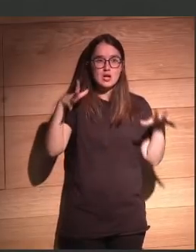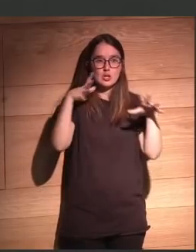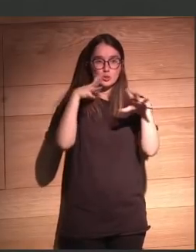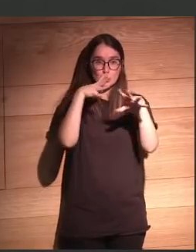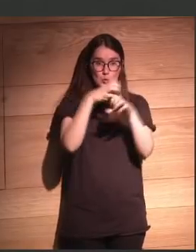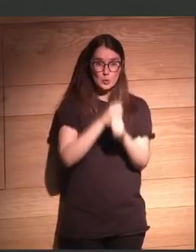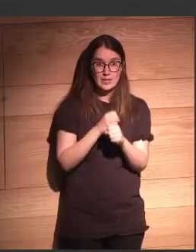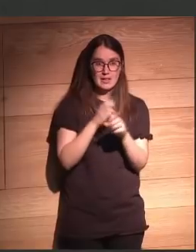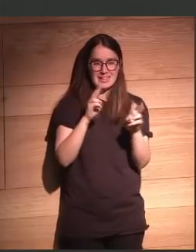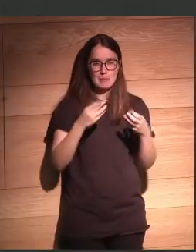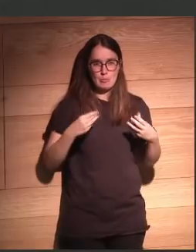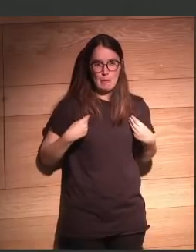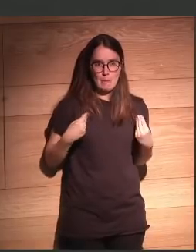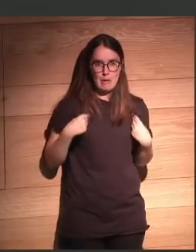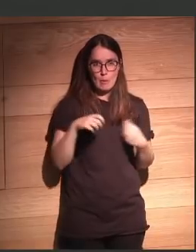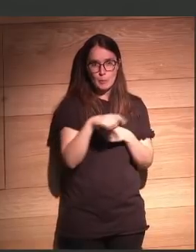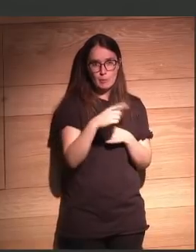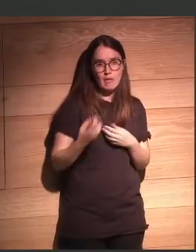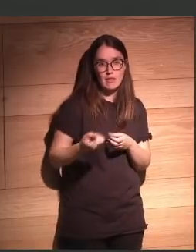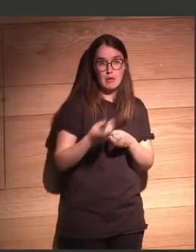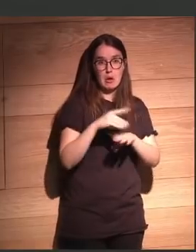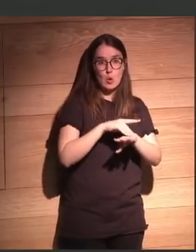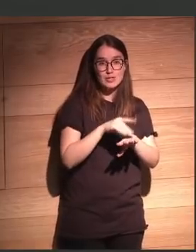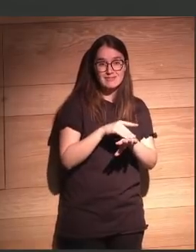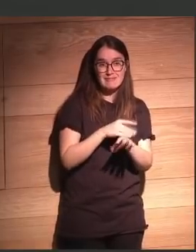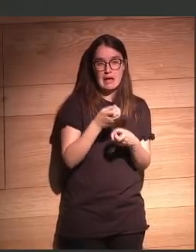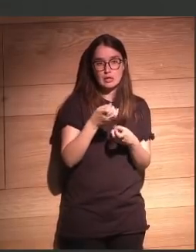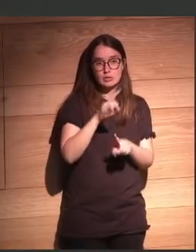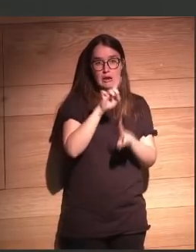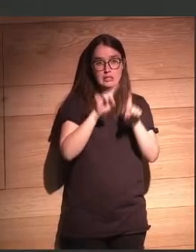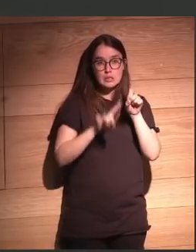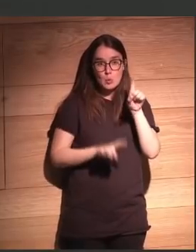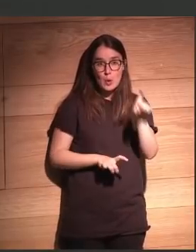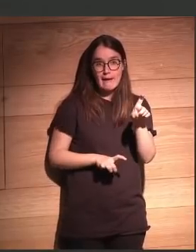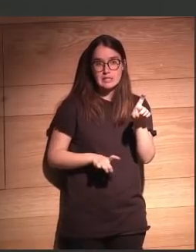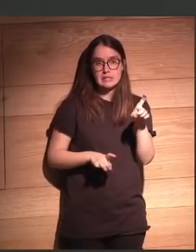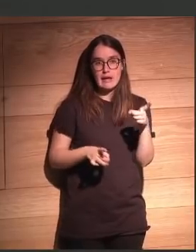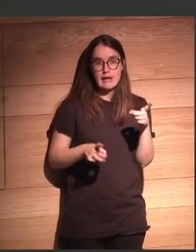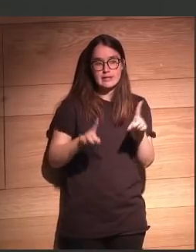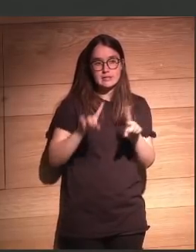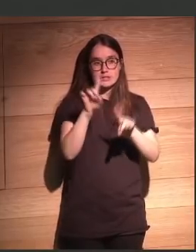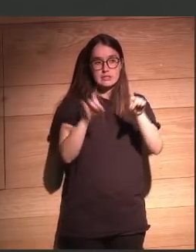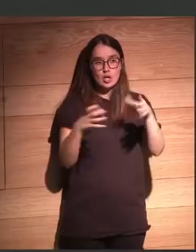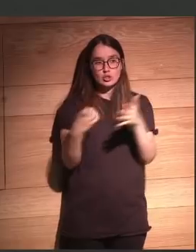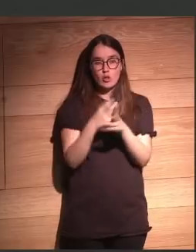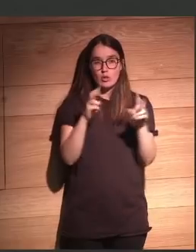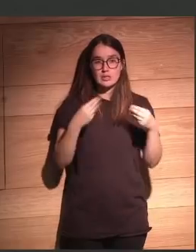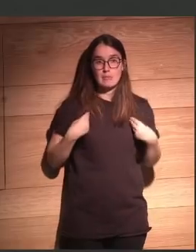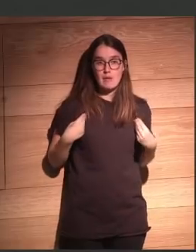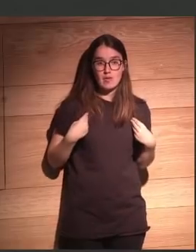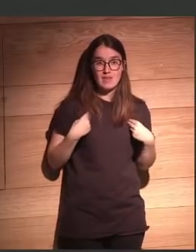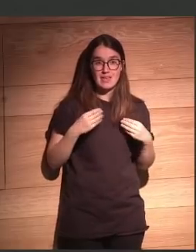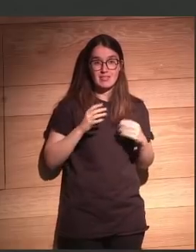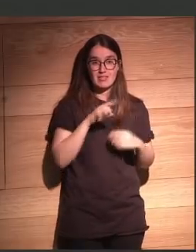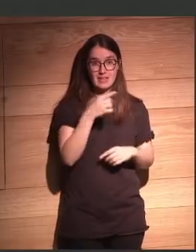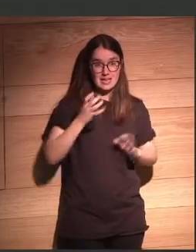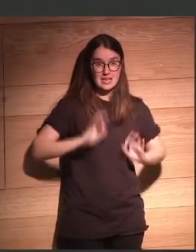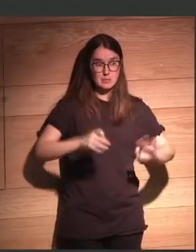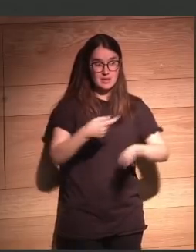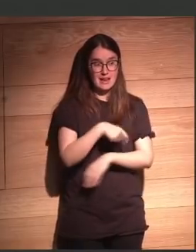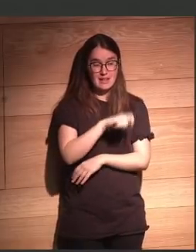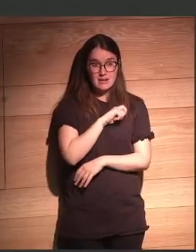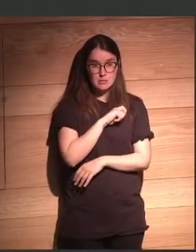en torno a la vivienda, a los datos, a las encuestas, a todo lo relativo a la vivienda y sobre todo en este país es